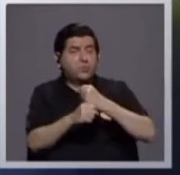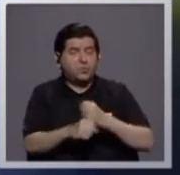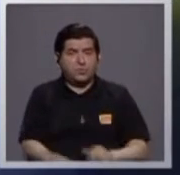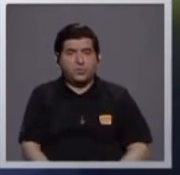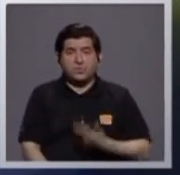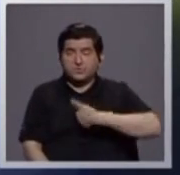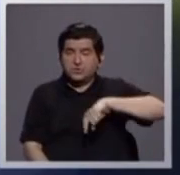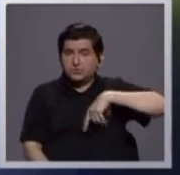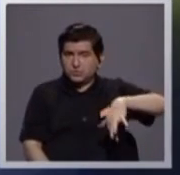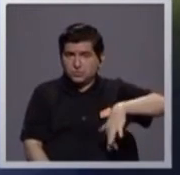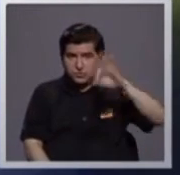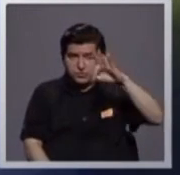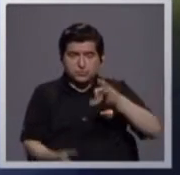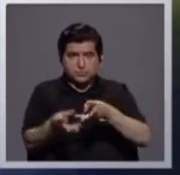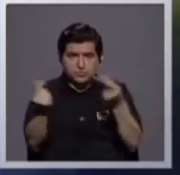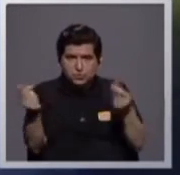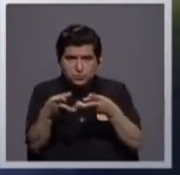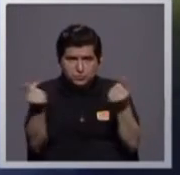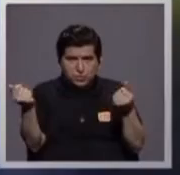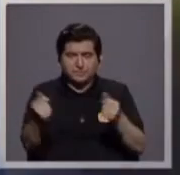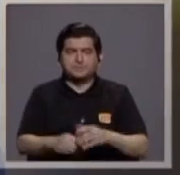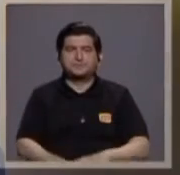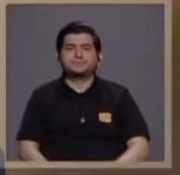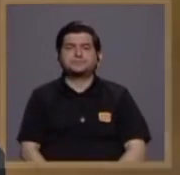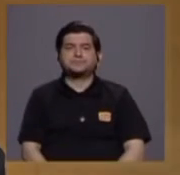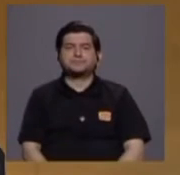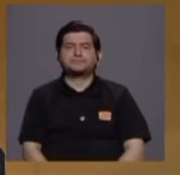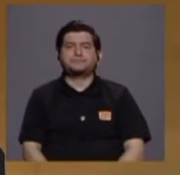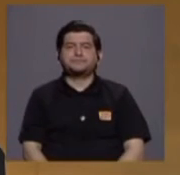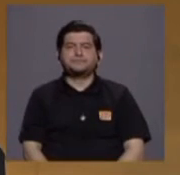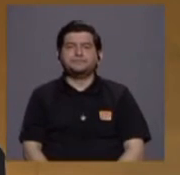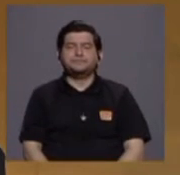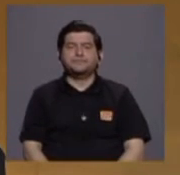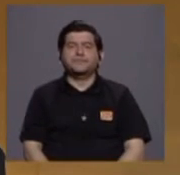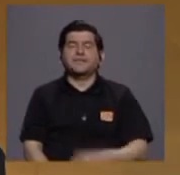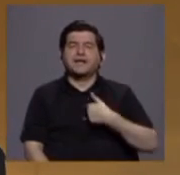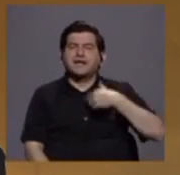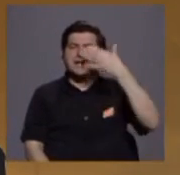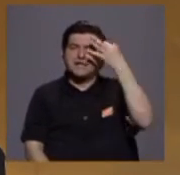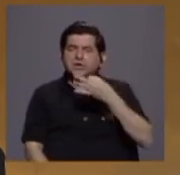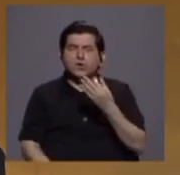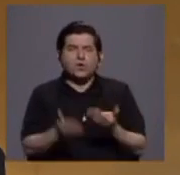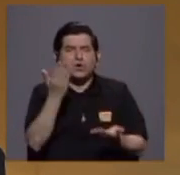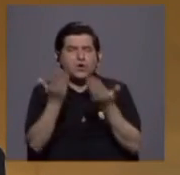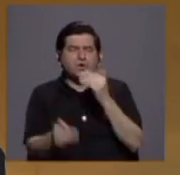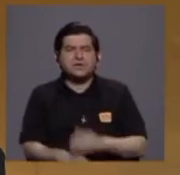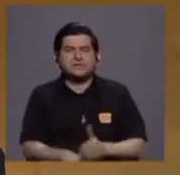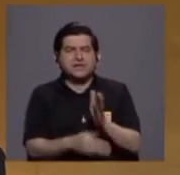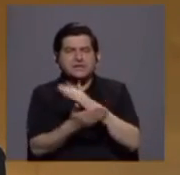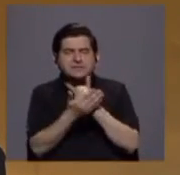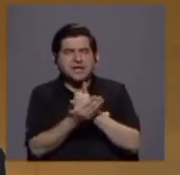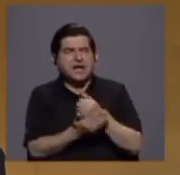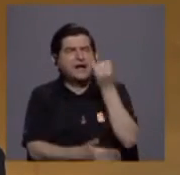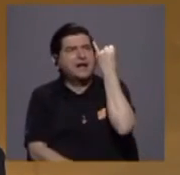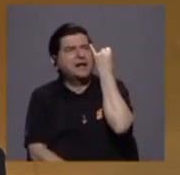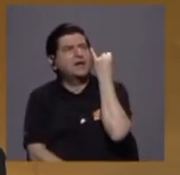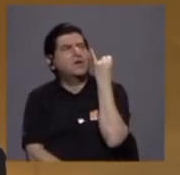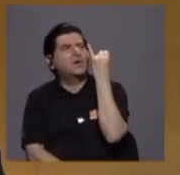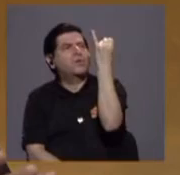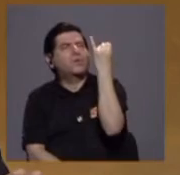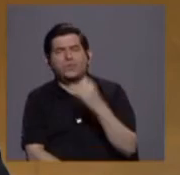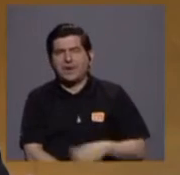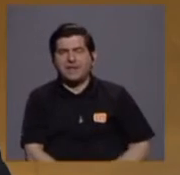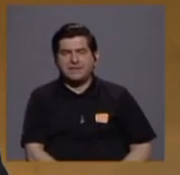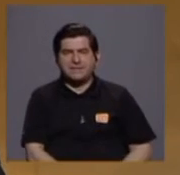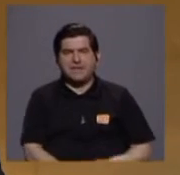no encontramos las soluciones. Y me parece que de alguna manera hubo alguna luz